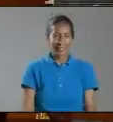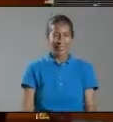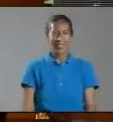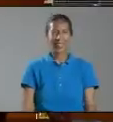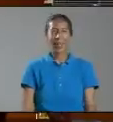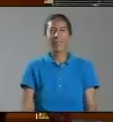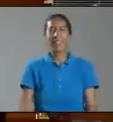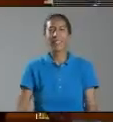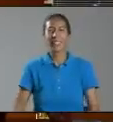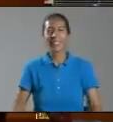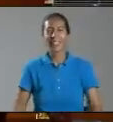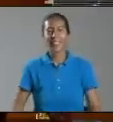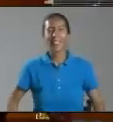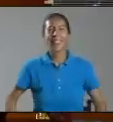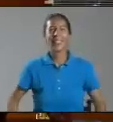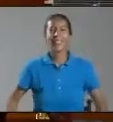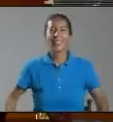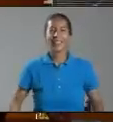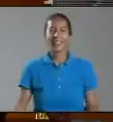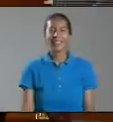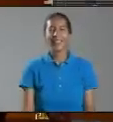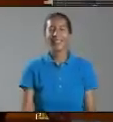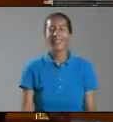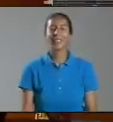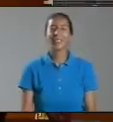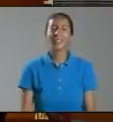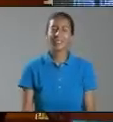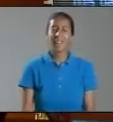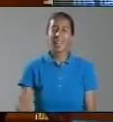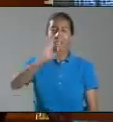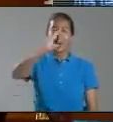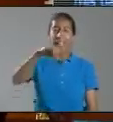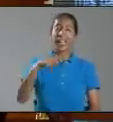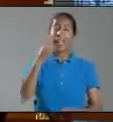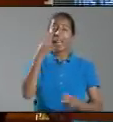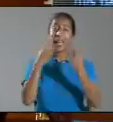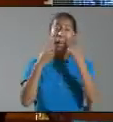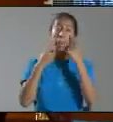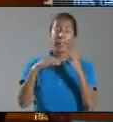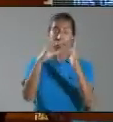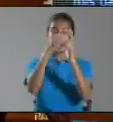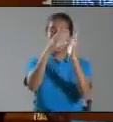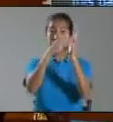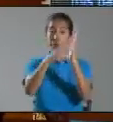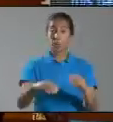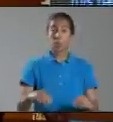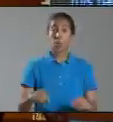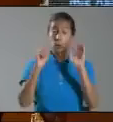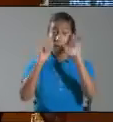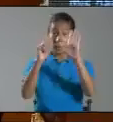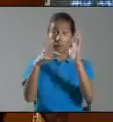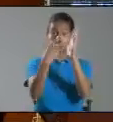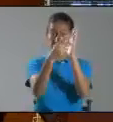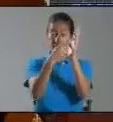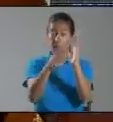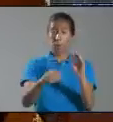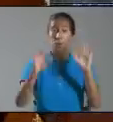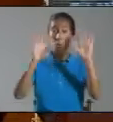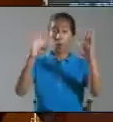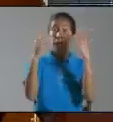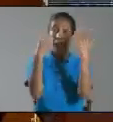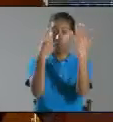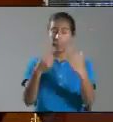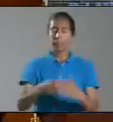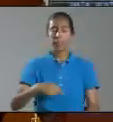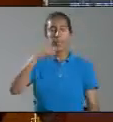pantallas cuando las pongan, es Jeremías capítulo 6, verso 16. Está muy pequeña la